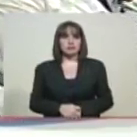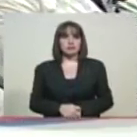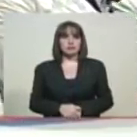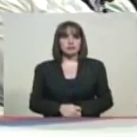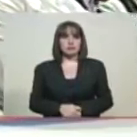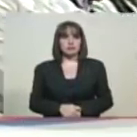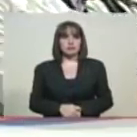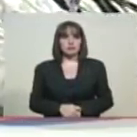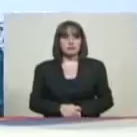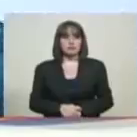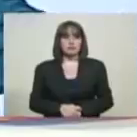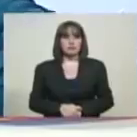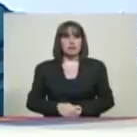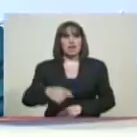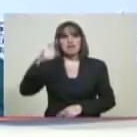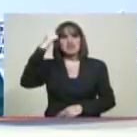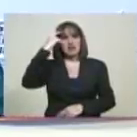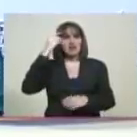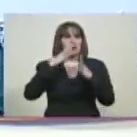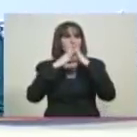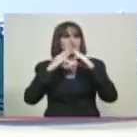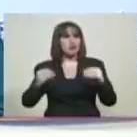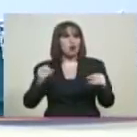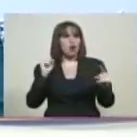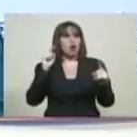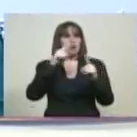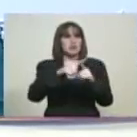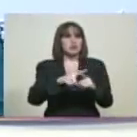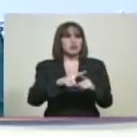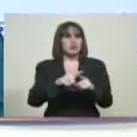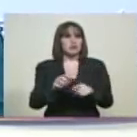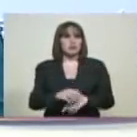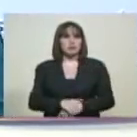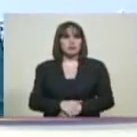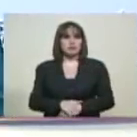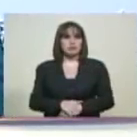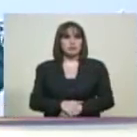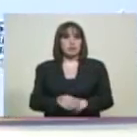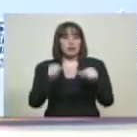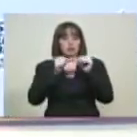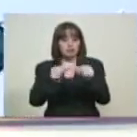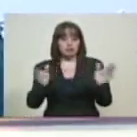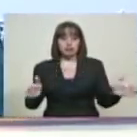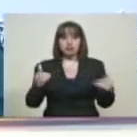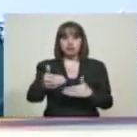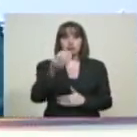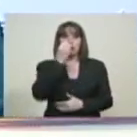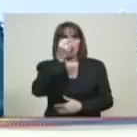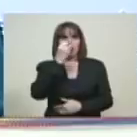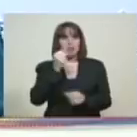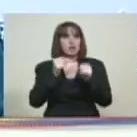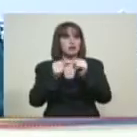saben que el otro gran objetivo en el campo económico social en la estabilización de los clave